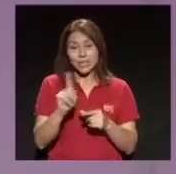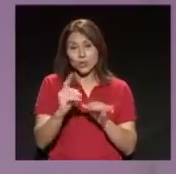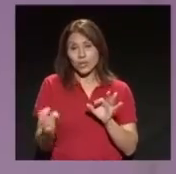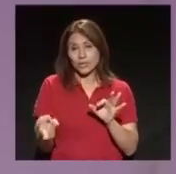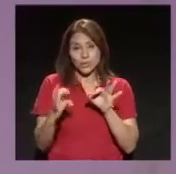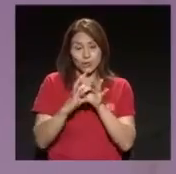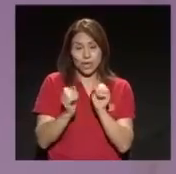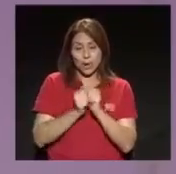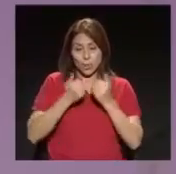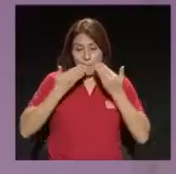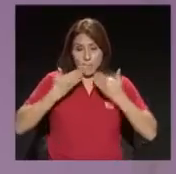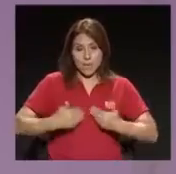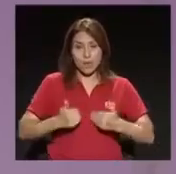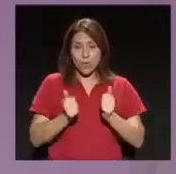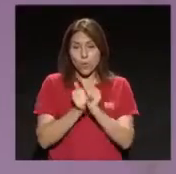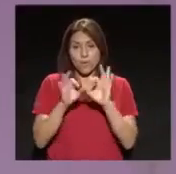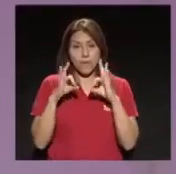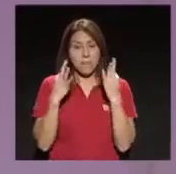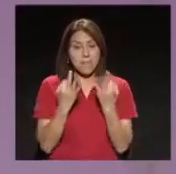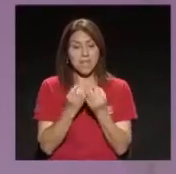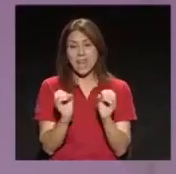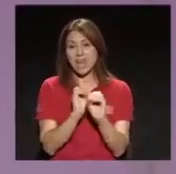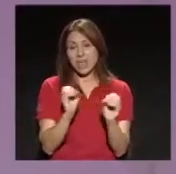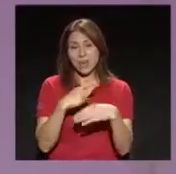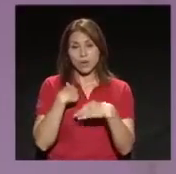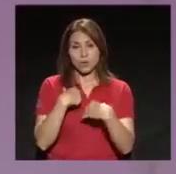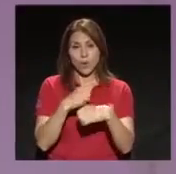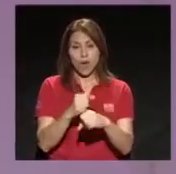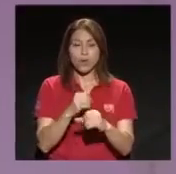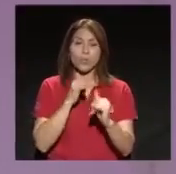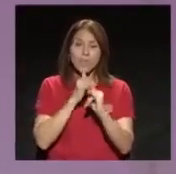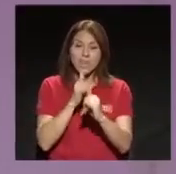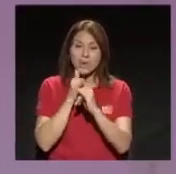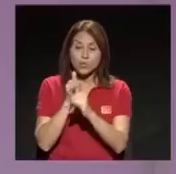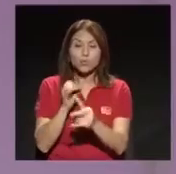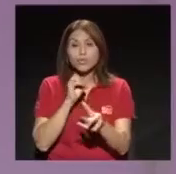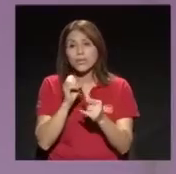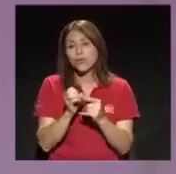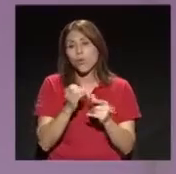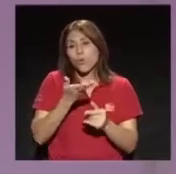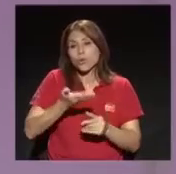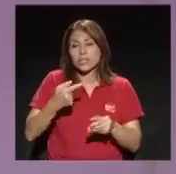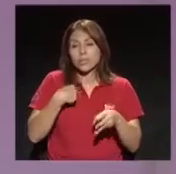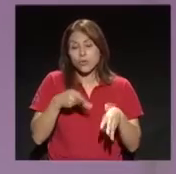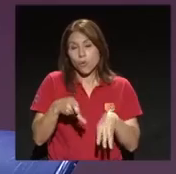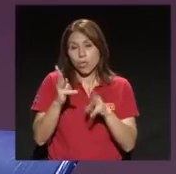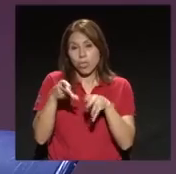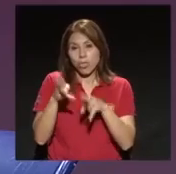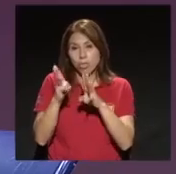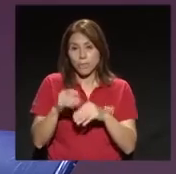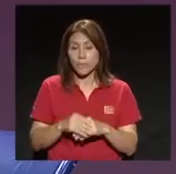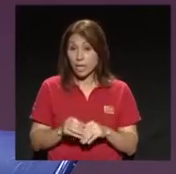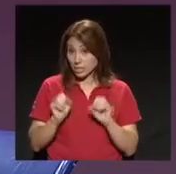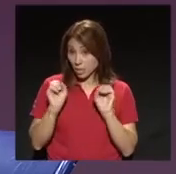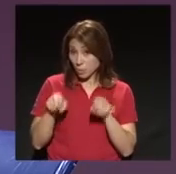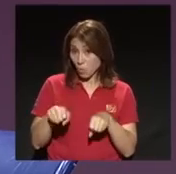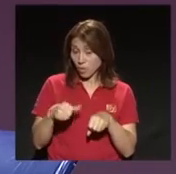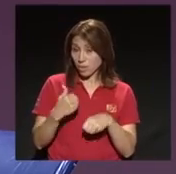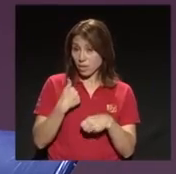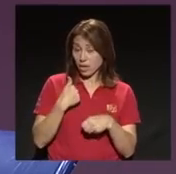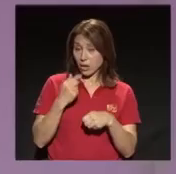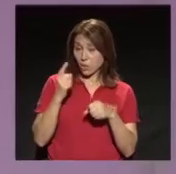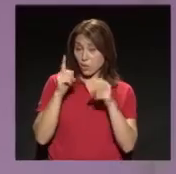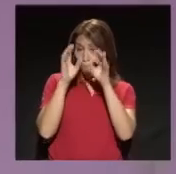mi familia las denuncias que estoy haciendo y a la gente que voy a estar incomodando. Entonces, se puede también tener un perfil anónimo.